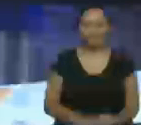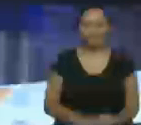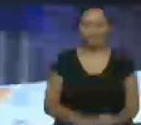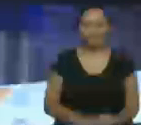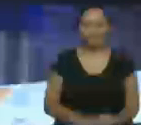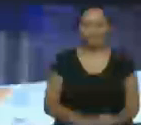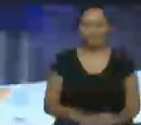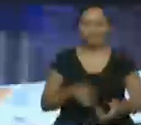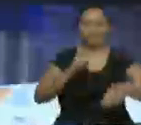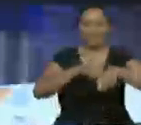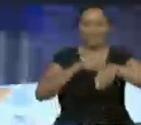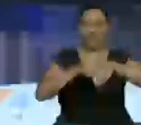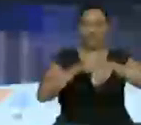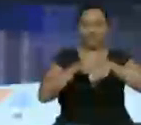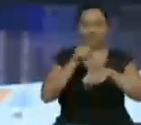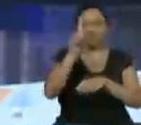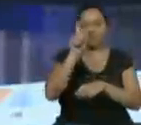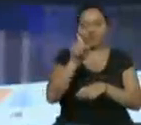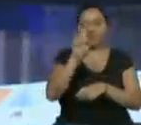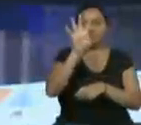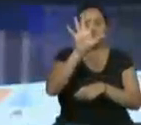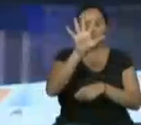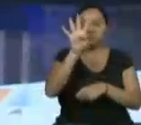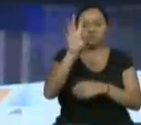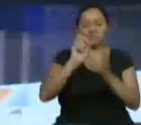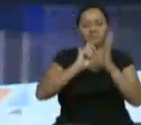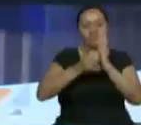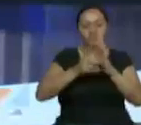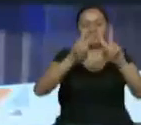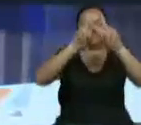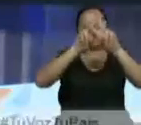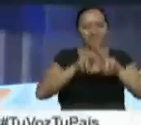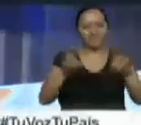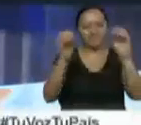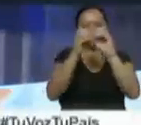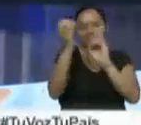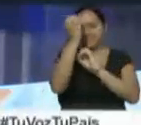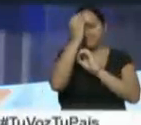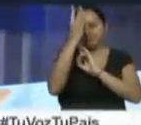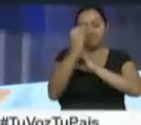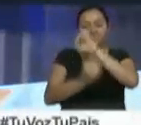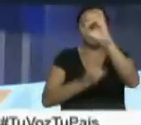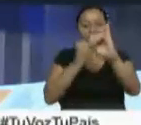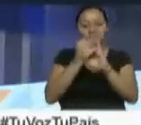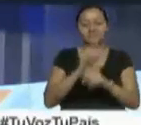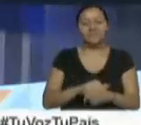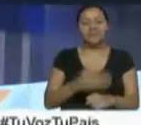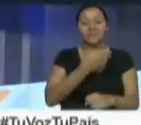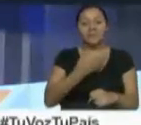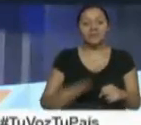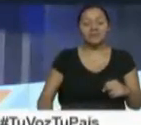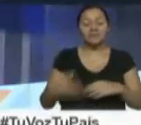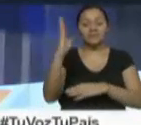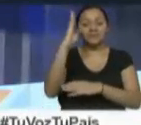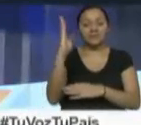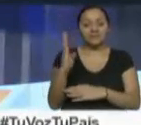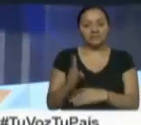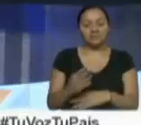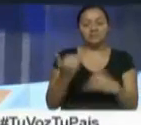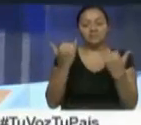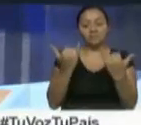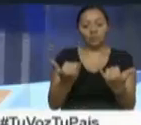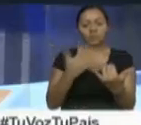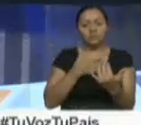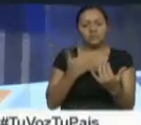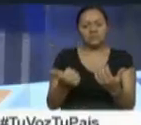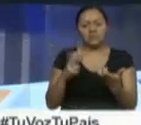Con 54 minutos revisamos la información del mundo. El presidente de Brasil, Michel Temer, se encuentra